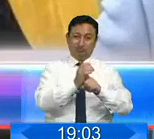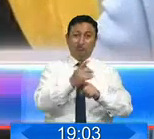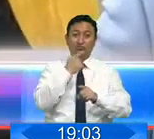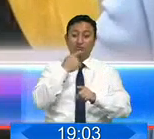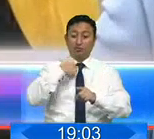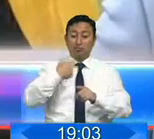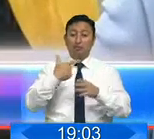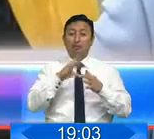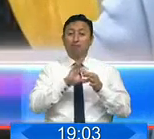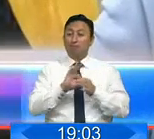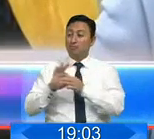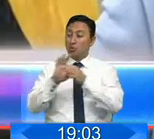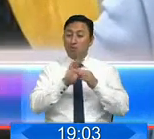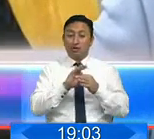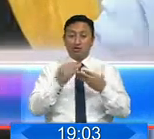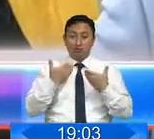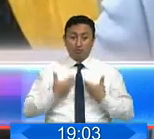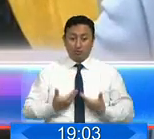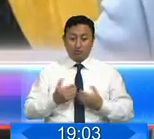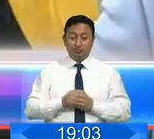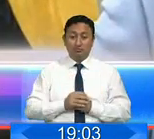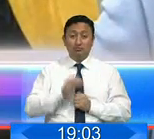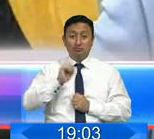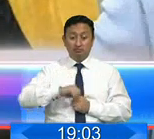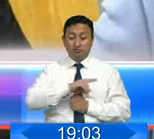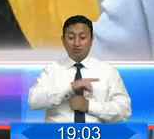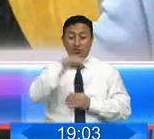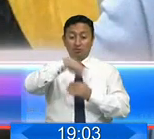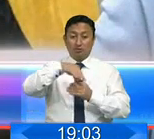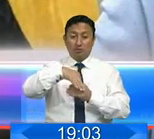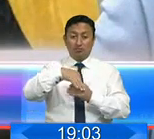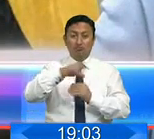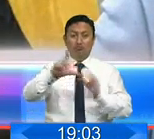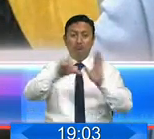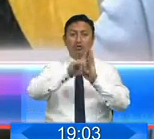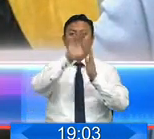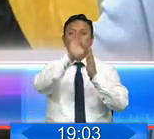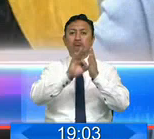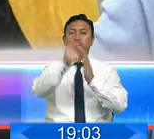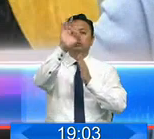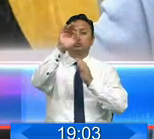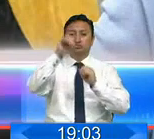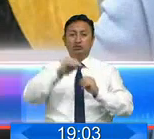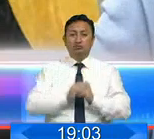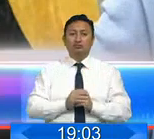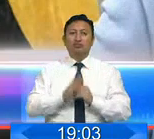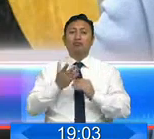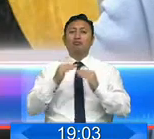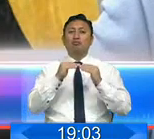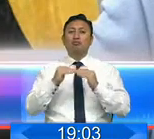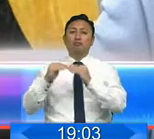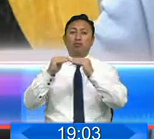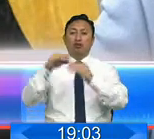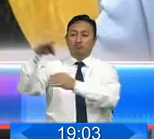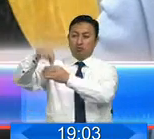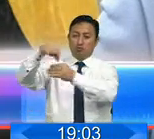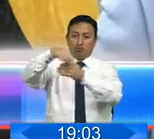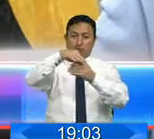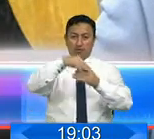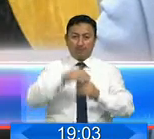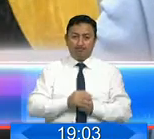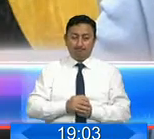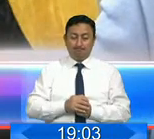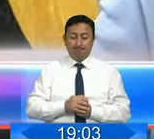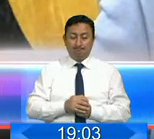mis compañeros y yo fuimos legalmente elegidos por la vía democrática. Por